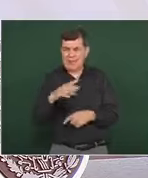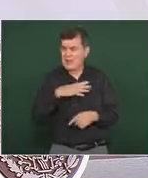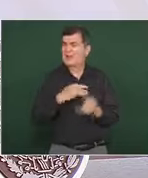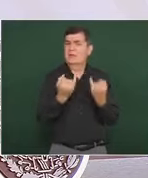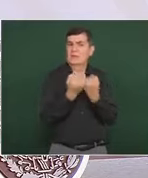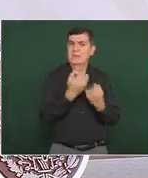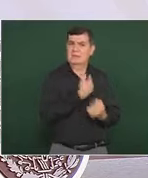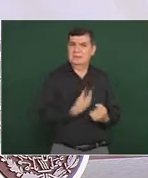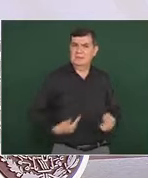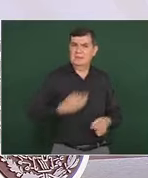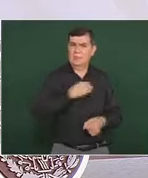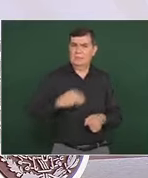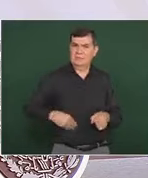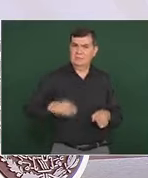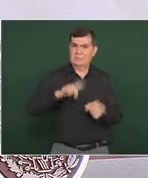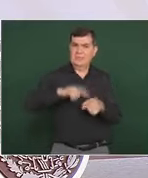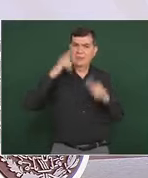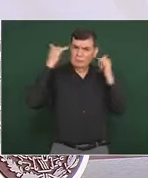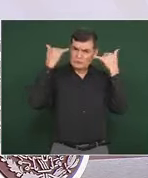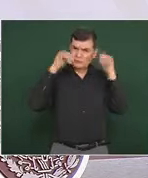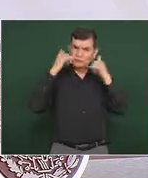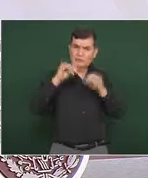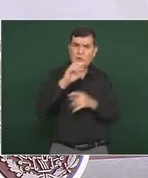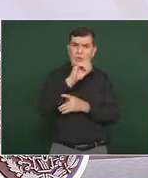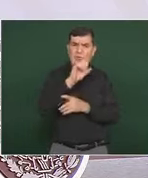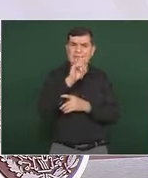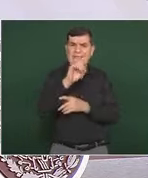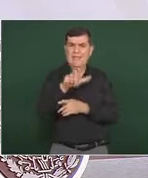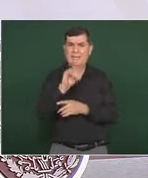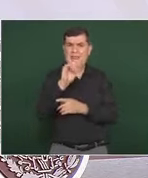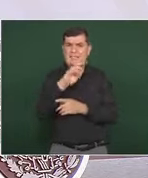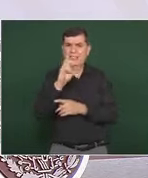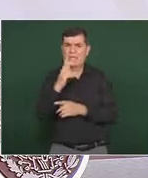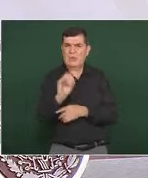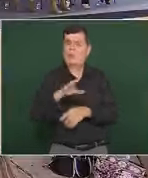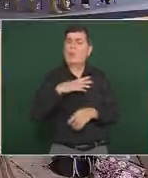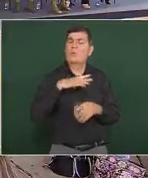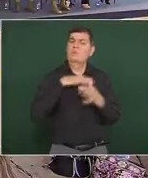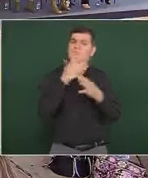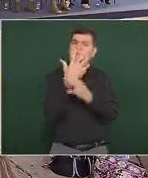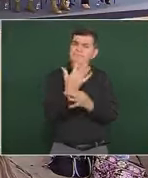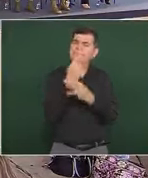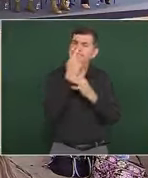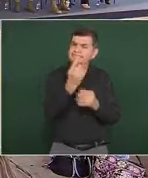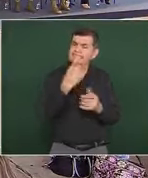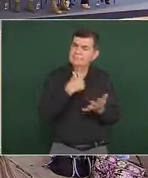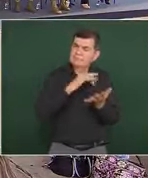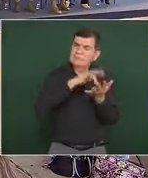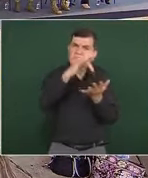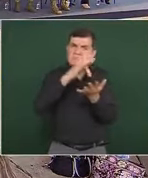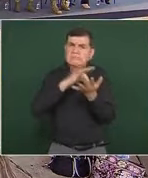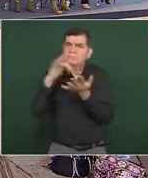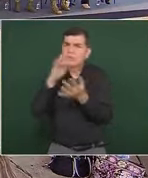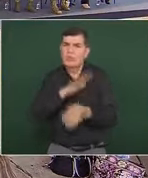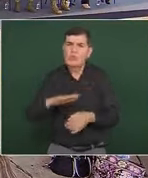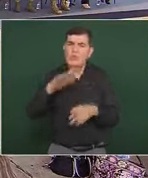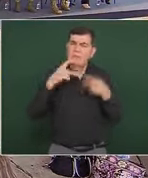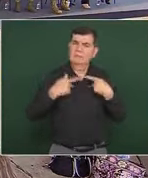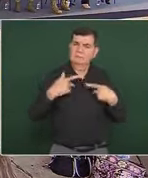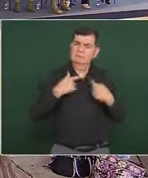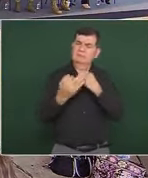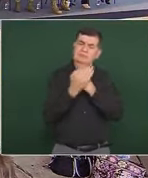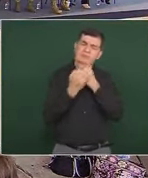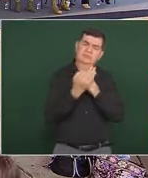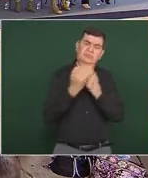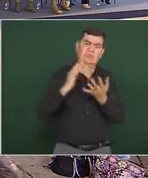al presidente municipal de Coyuca de Benítez, Ociel Pacheco. Solamente agradecer a ellos y a su personal por todo